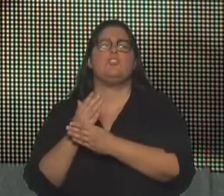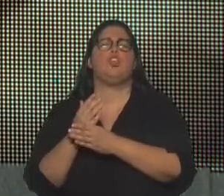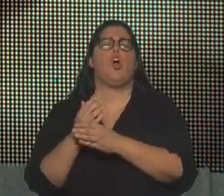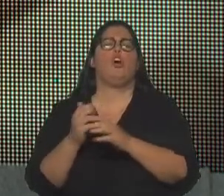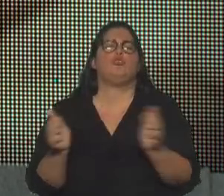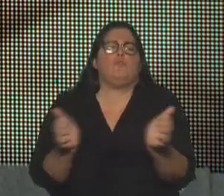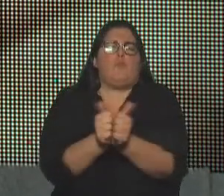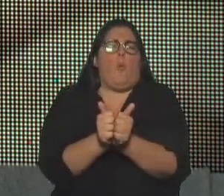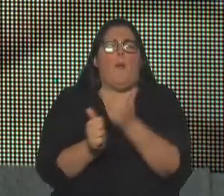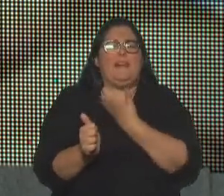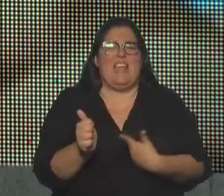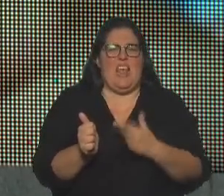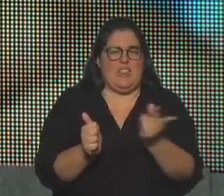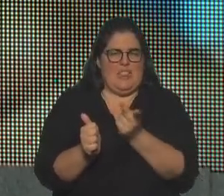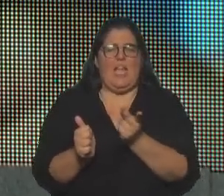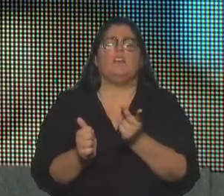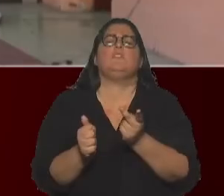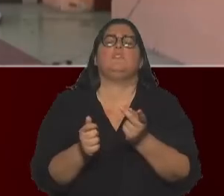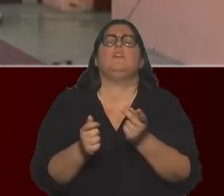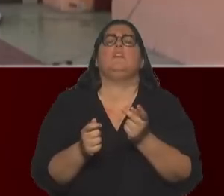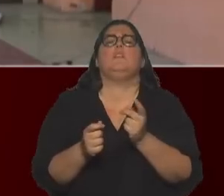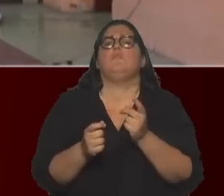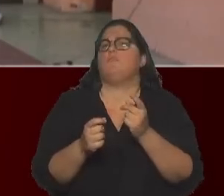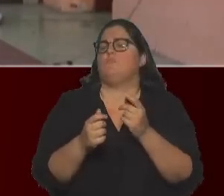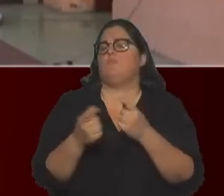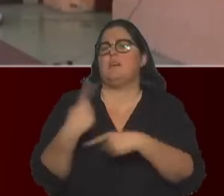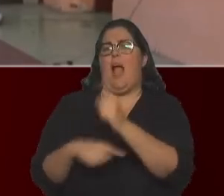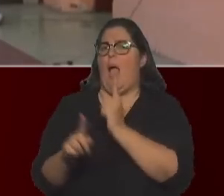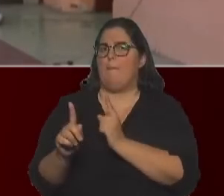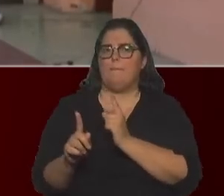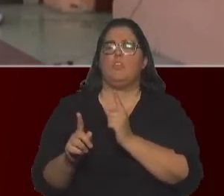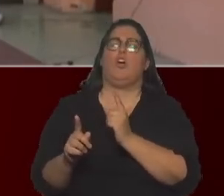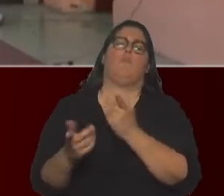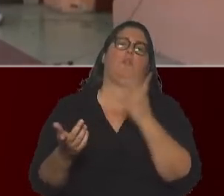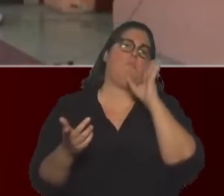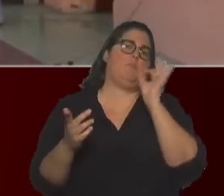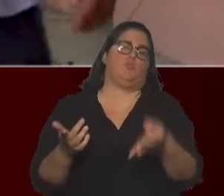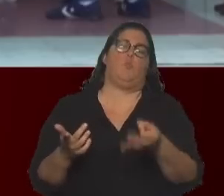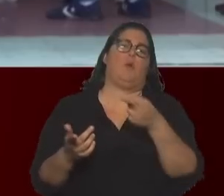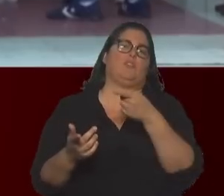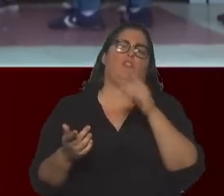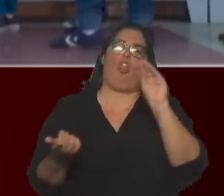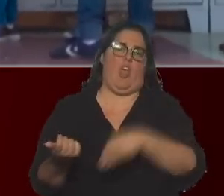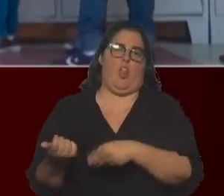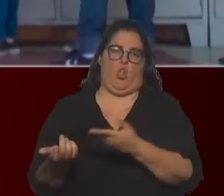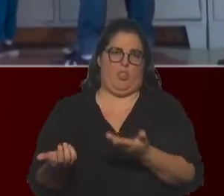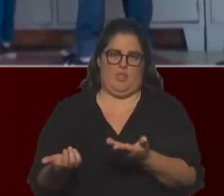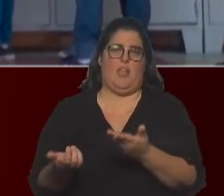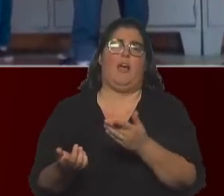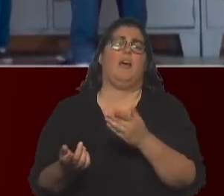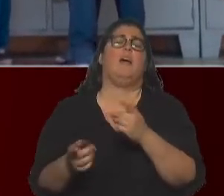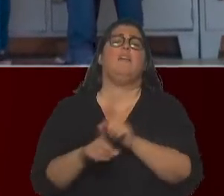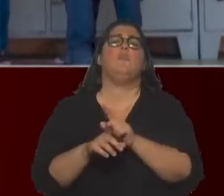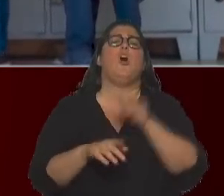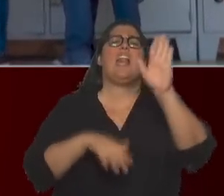cercanos al presidente, después de lo que, bueno, por supuesto es visto como una derrota, porque como lo planteaba ahí en el informe, era un referéndum